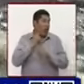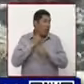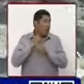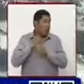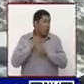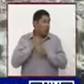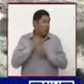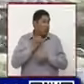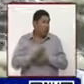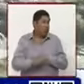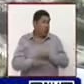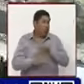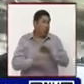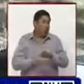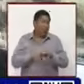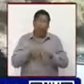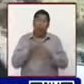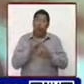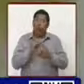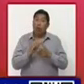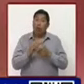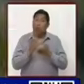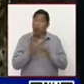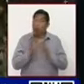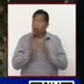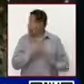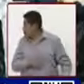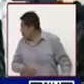pasos y hasta hablar donde no hay nadie.